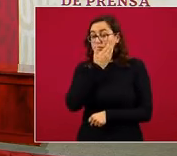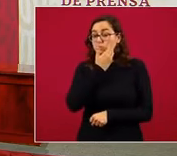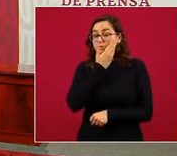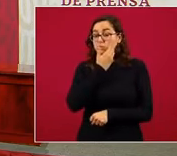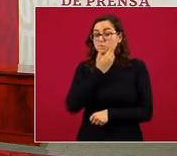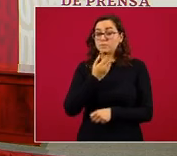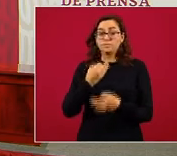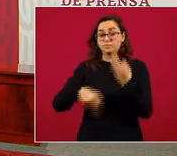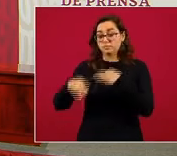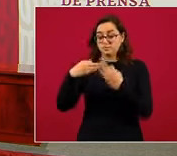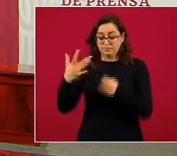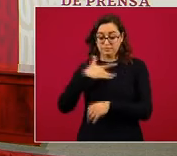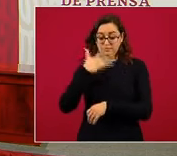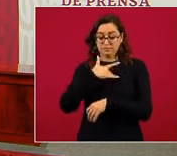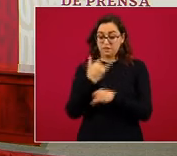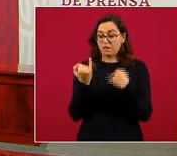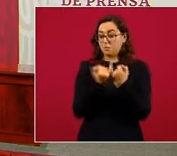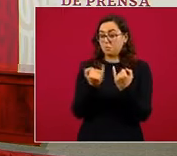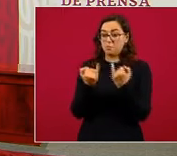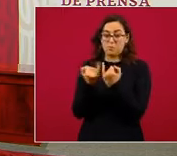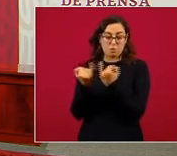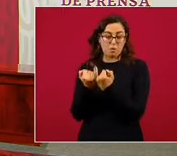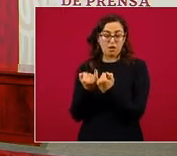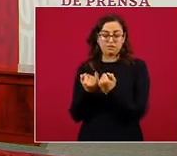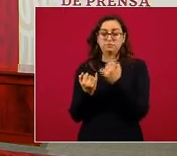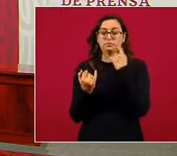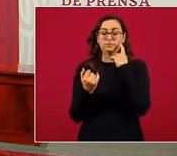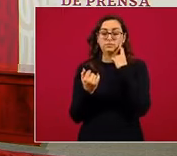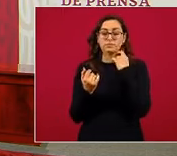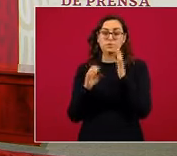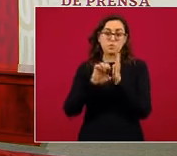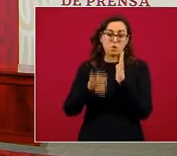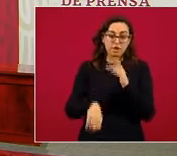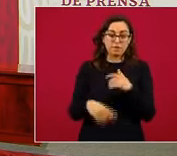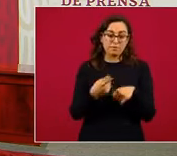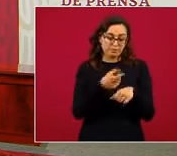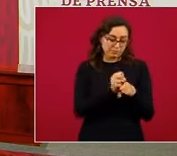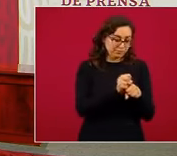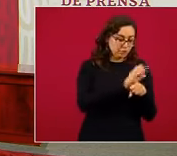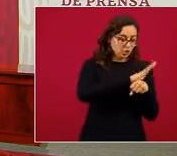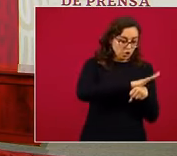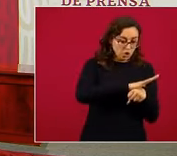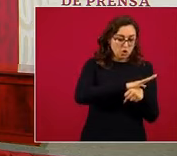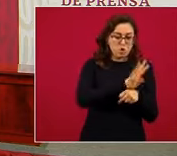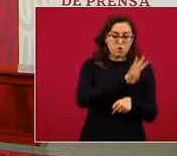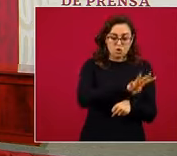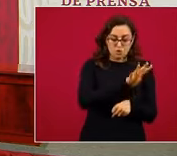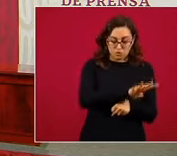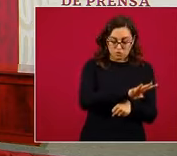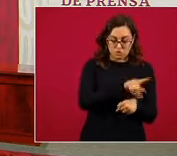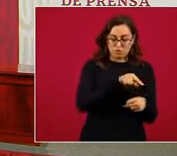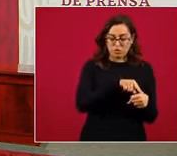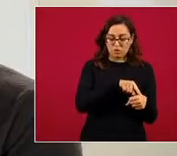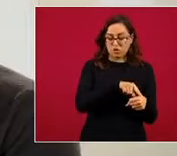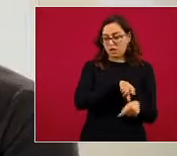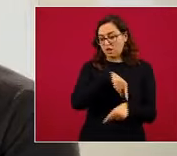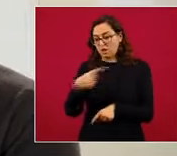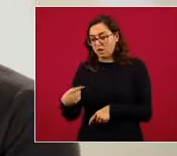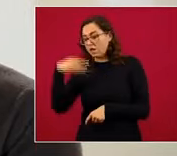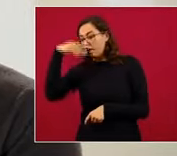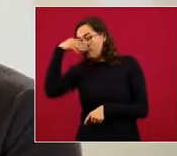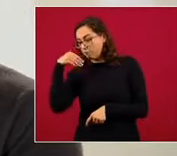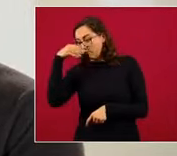muy similar en relación a los signos y síntomas. Si comparamos las dos principales, COVID-19 causada por el virus SARS-CoV-2 y la